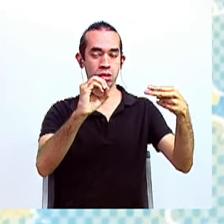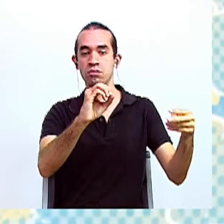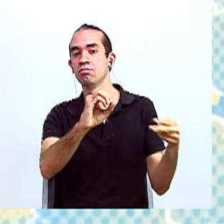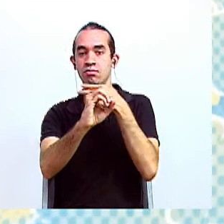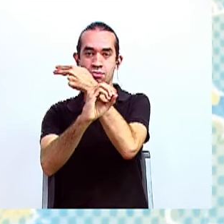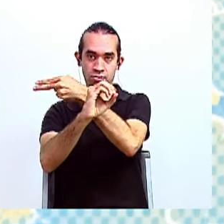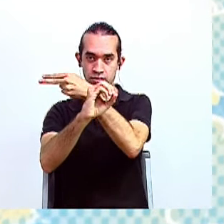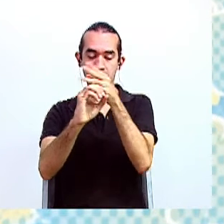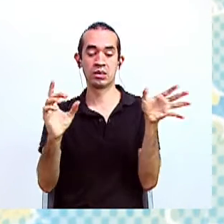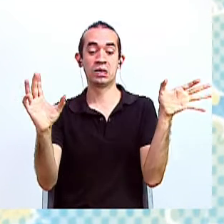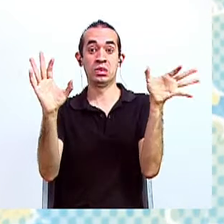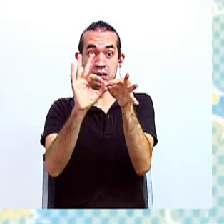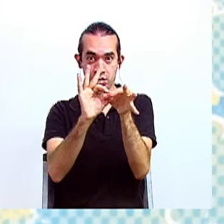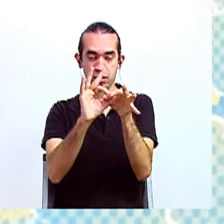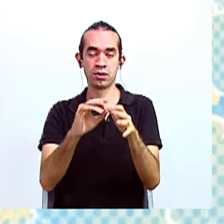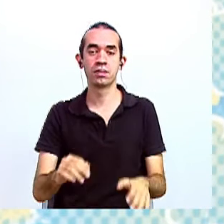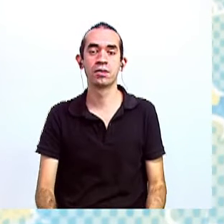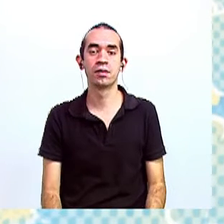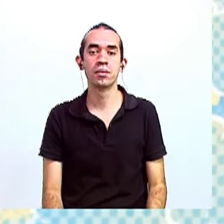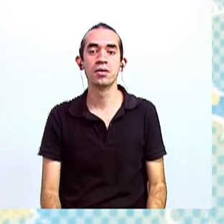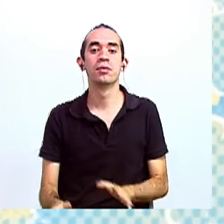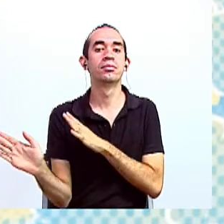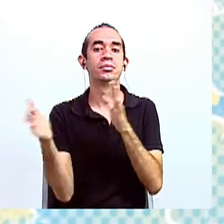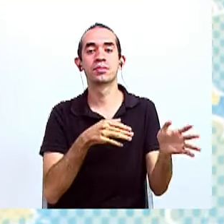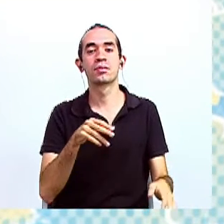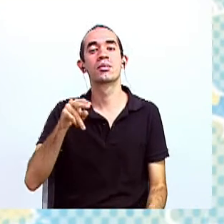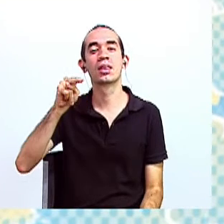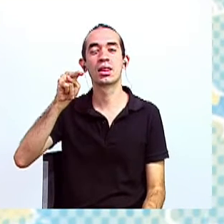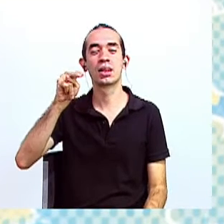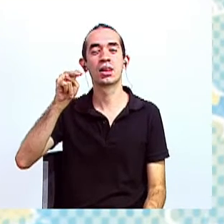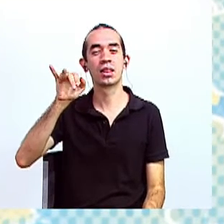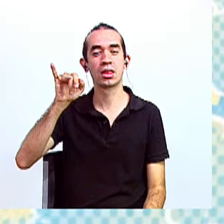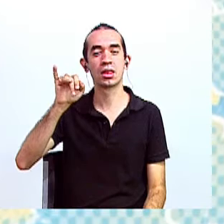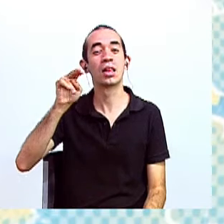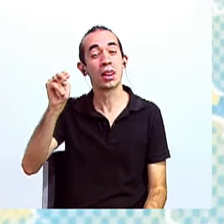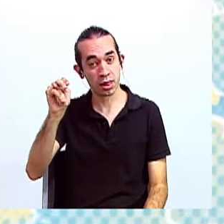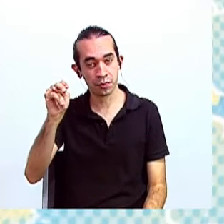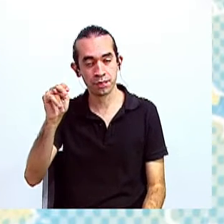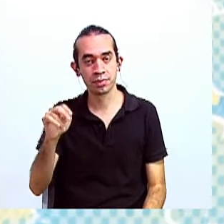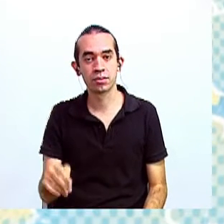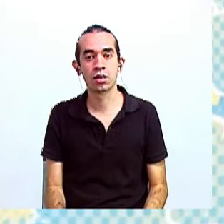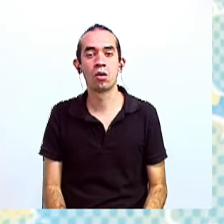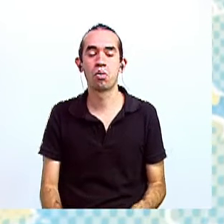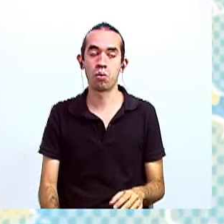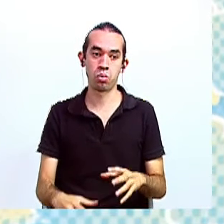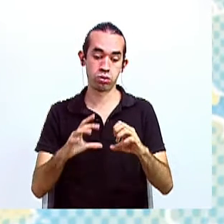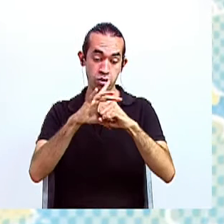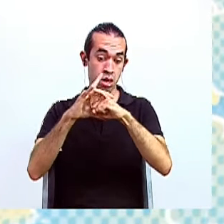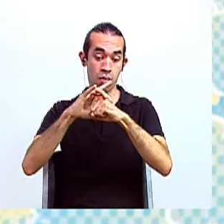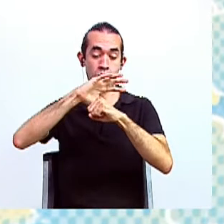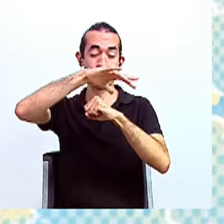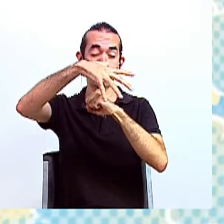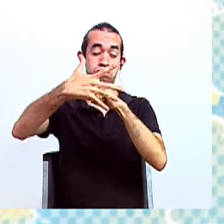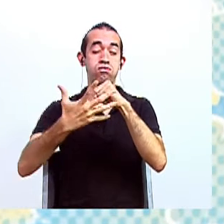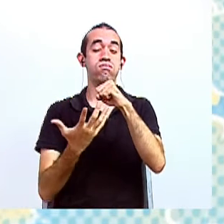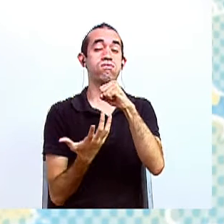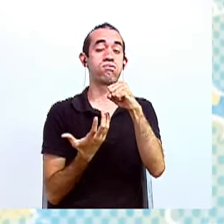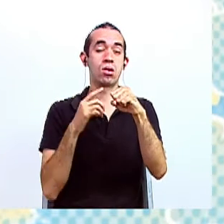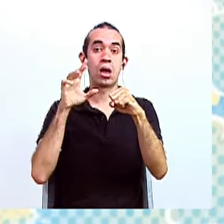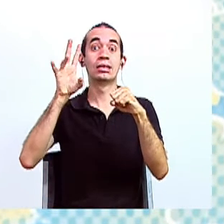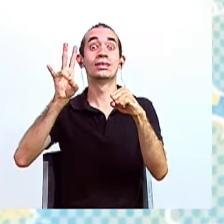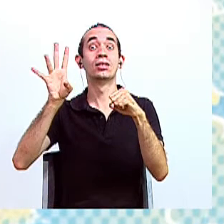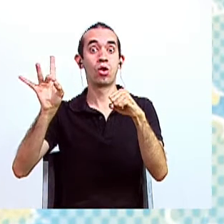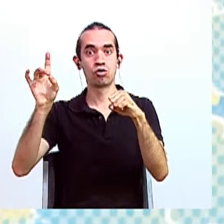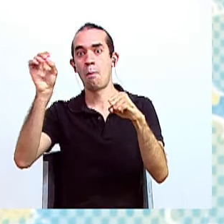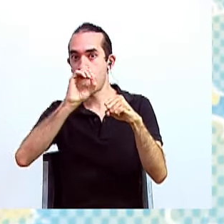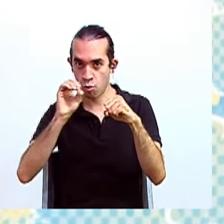oxígeno. El nitrógeno es el elemento más abundante en la atmósfera, o sea, la parte gaseosa de la Tierra es el 78% de